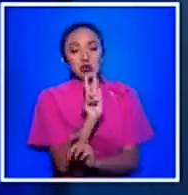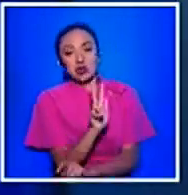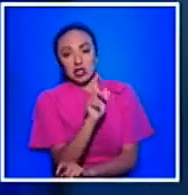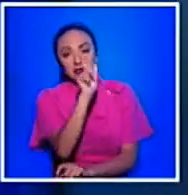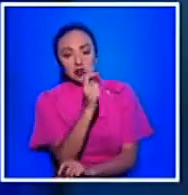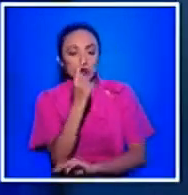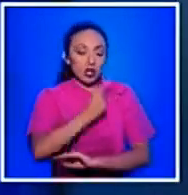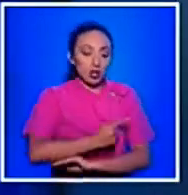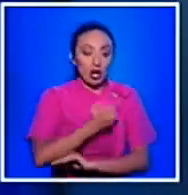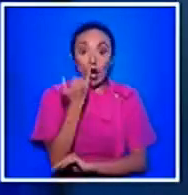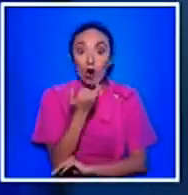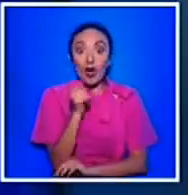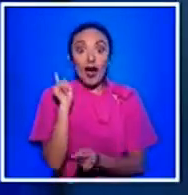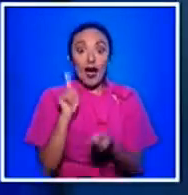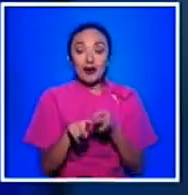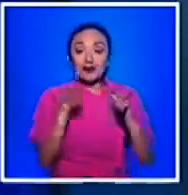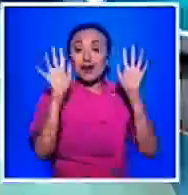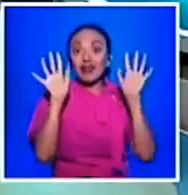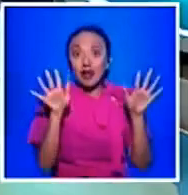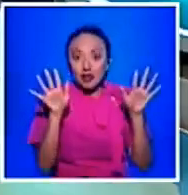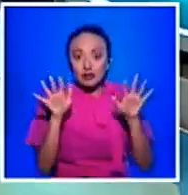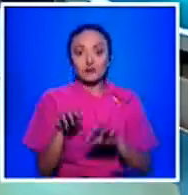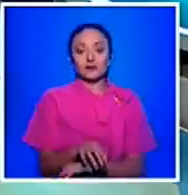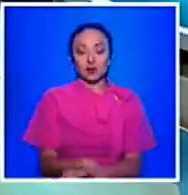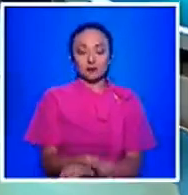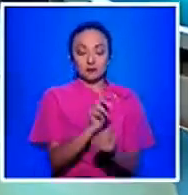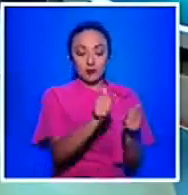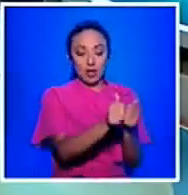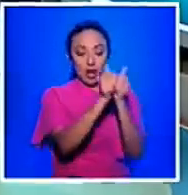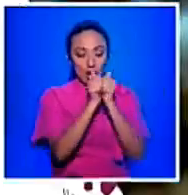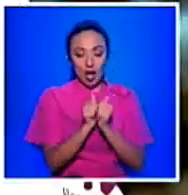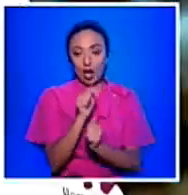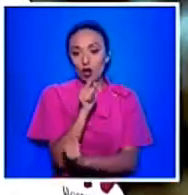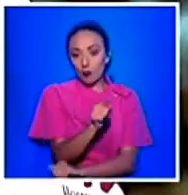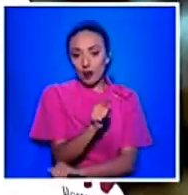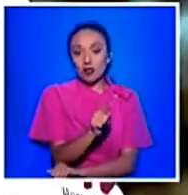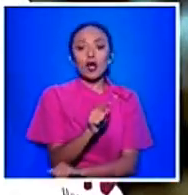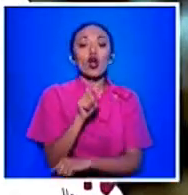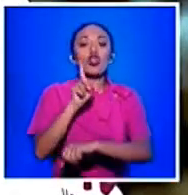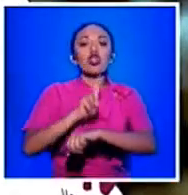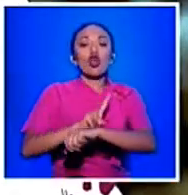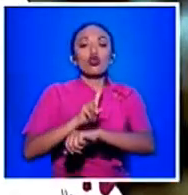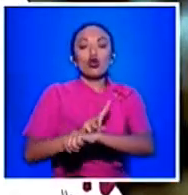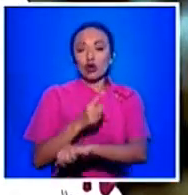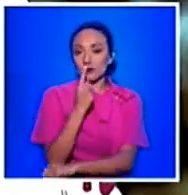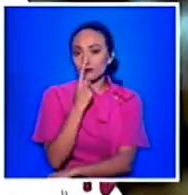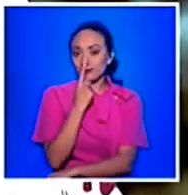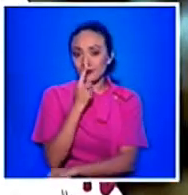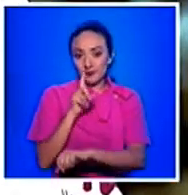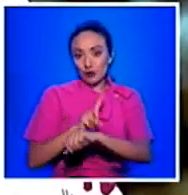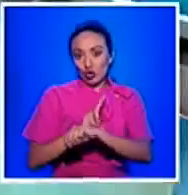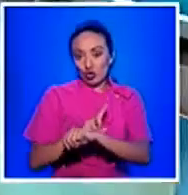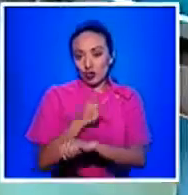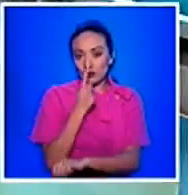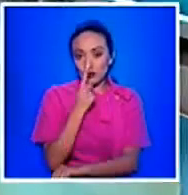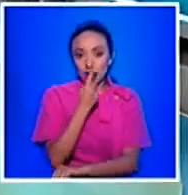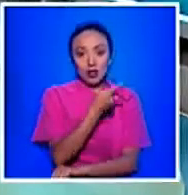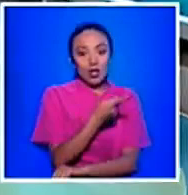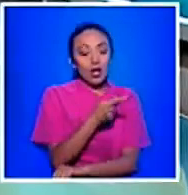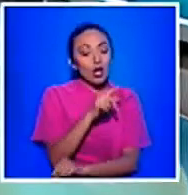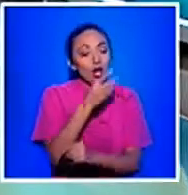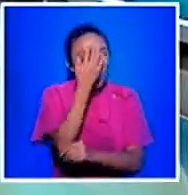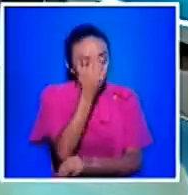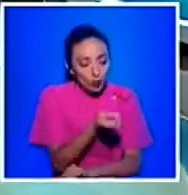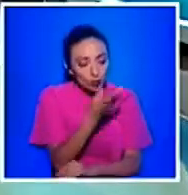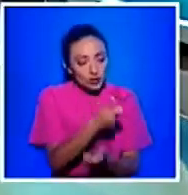día y ahora llegan hasta 10. Esta mañana nos acompaña Luis Mogrovejo, otorrinolaringólogo, precisamente para hablar del tema. Doctor, buenos días